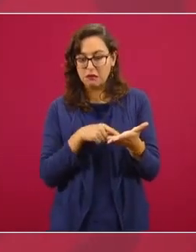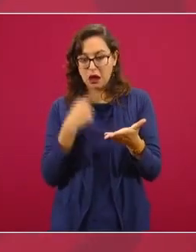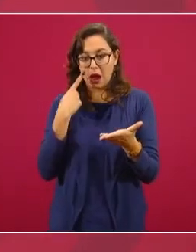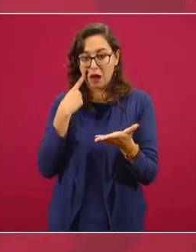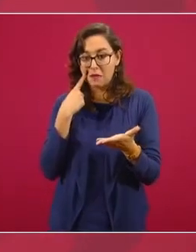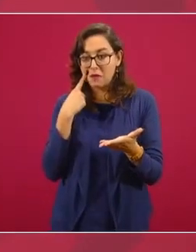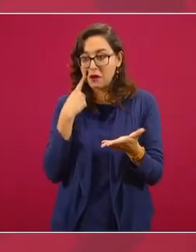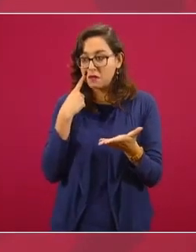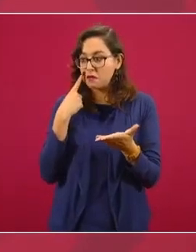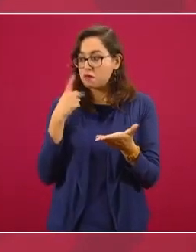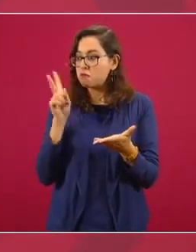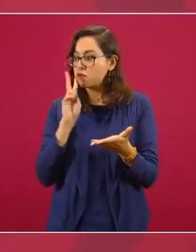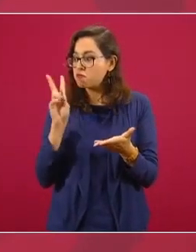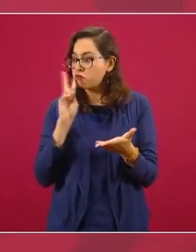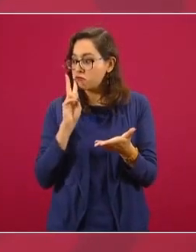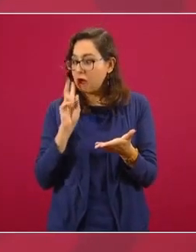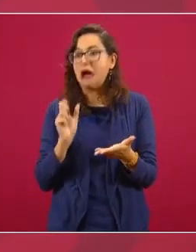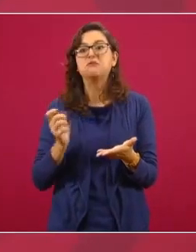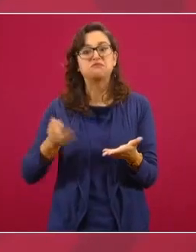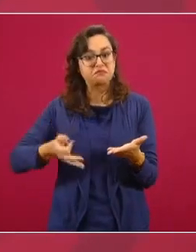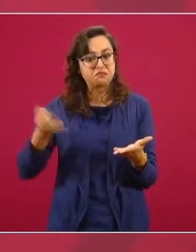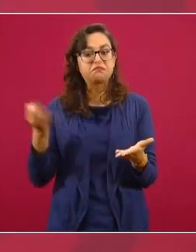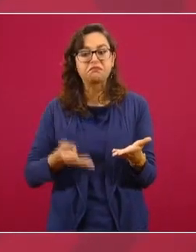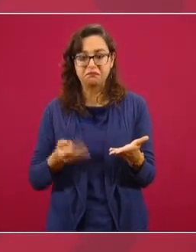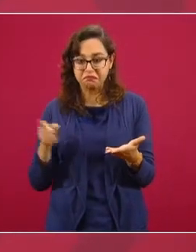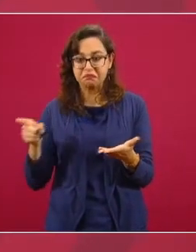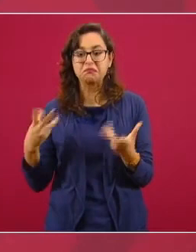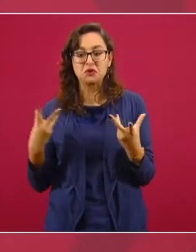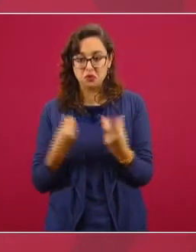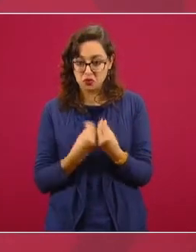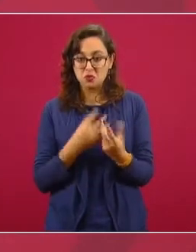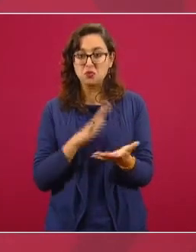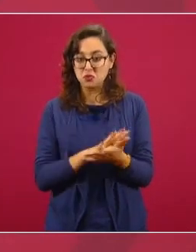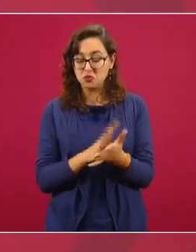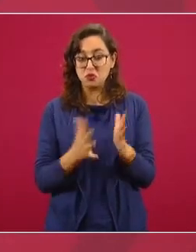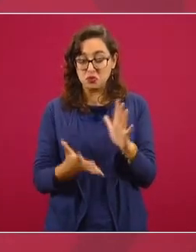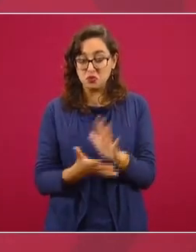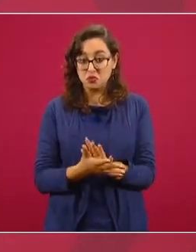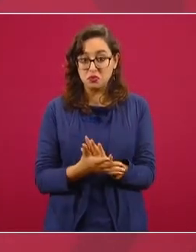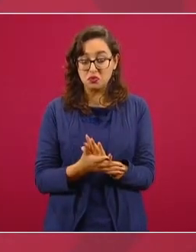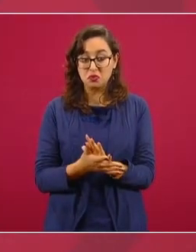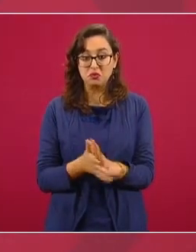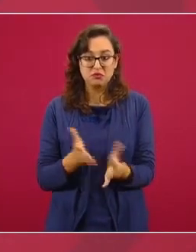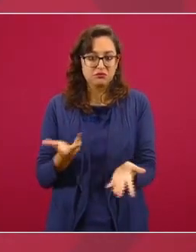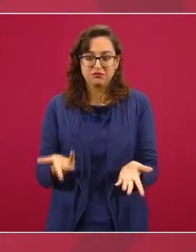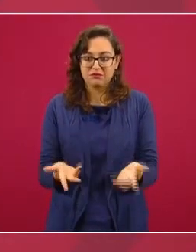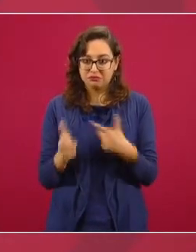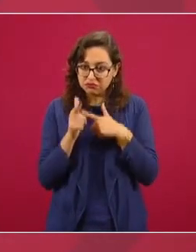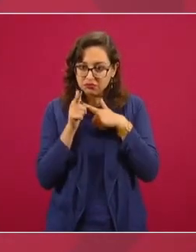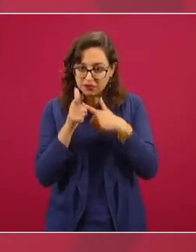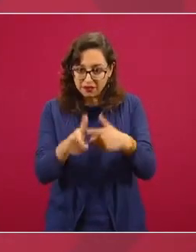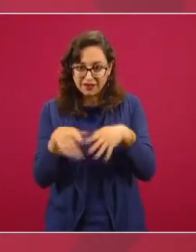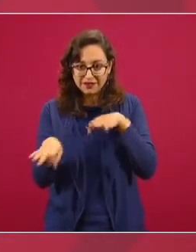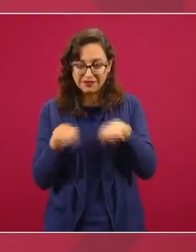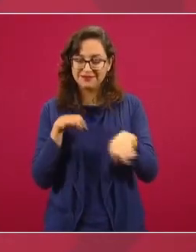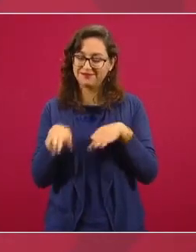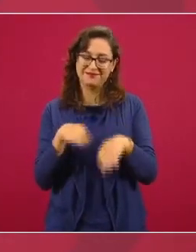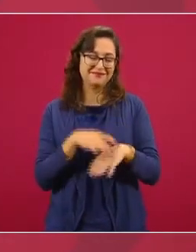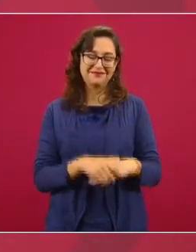en un acto de vinculación con el narcotráfico, pues no puede